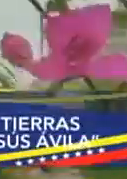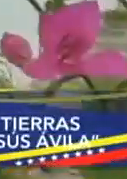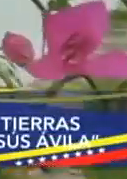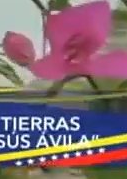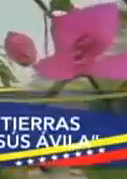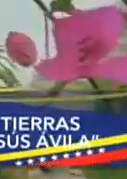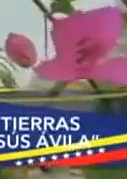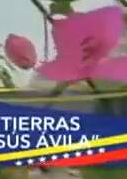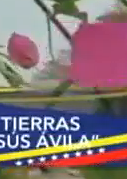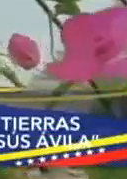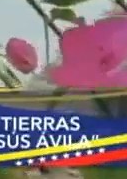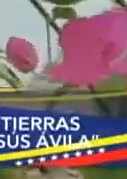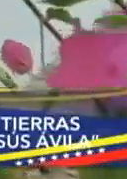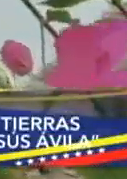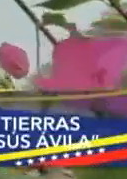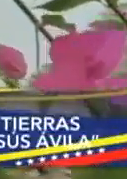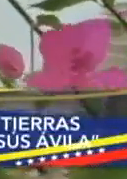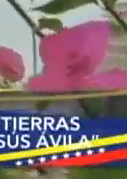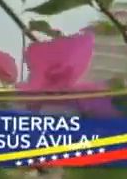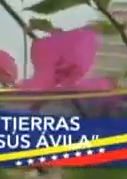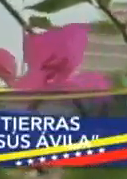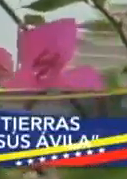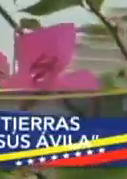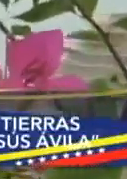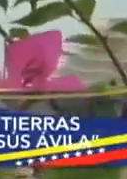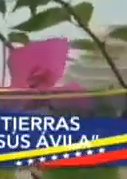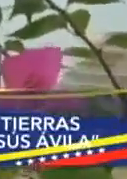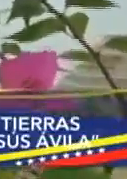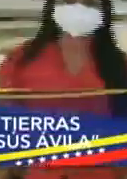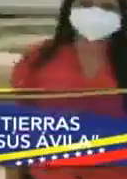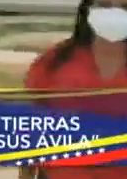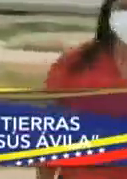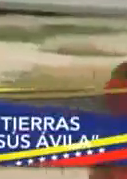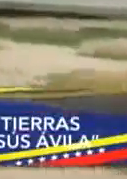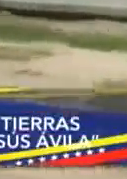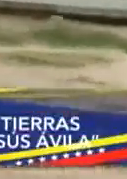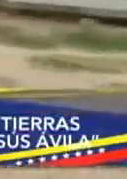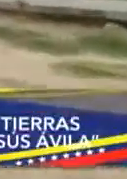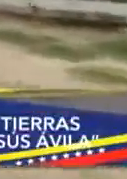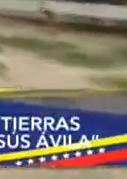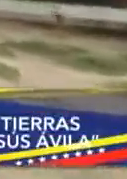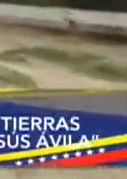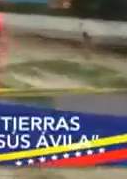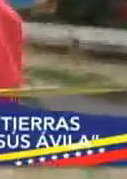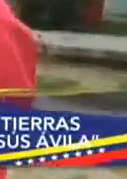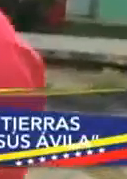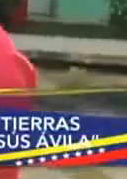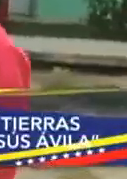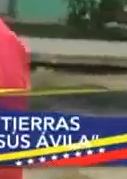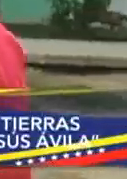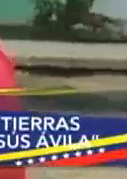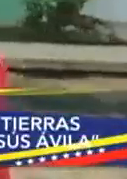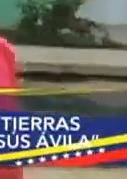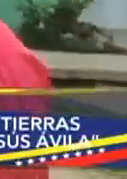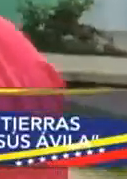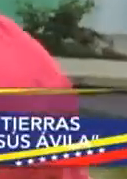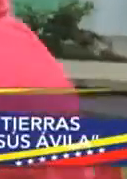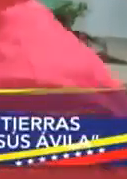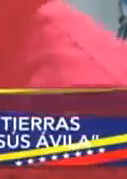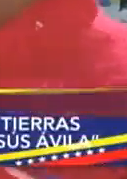hito 3.800.000 viviendas, nos trasladamos hacia la vivienda de